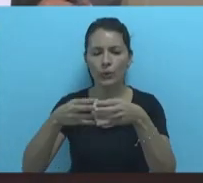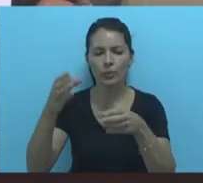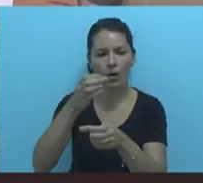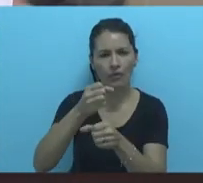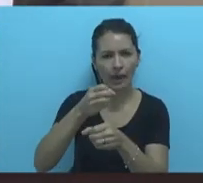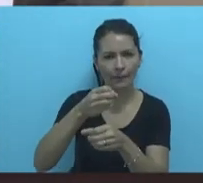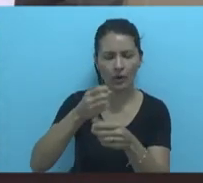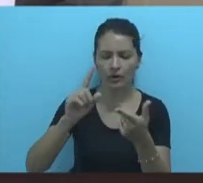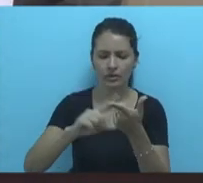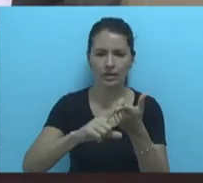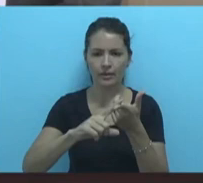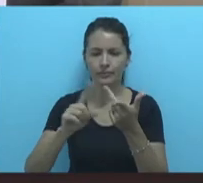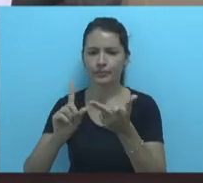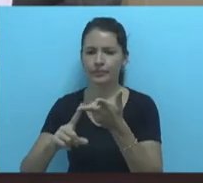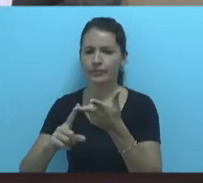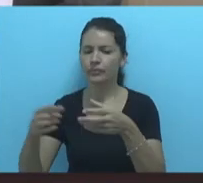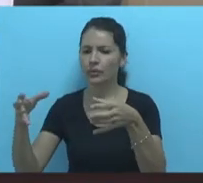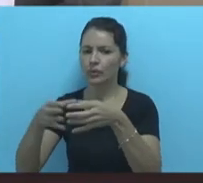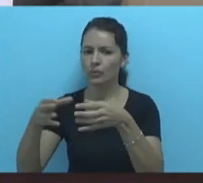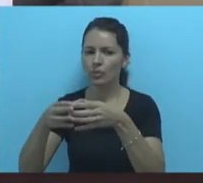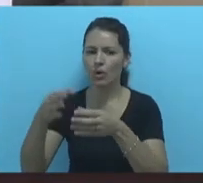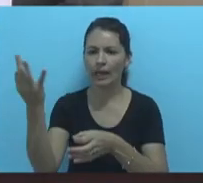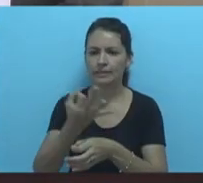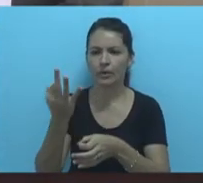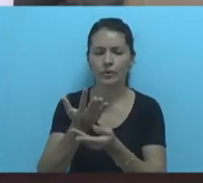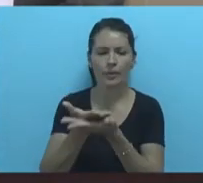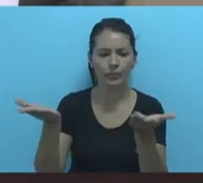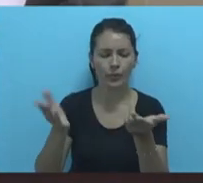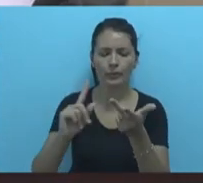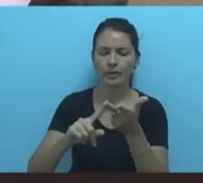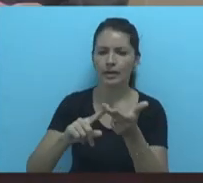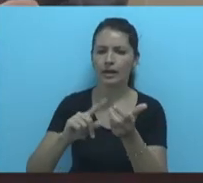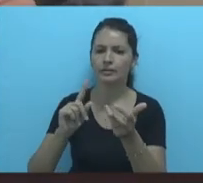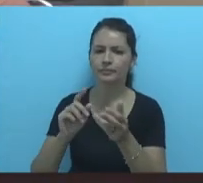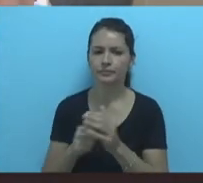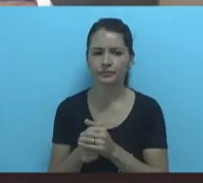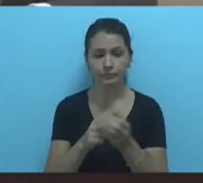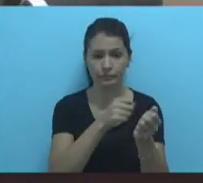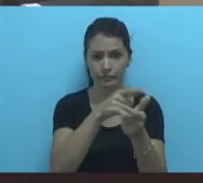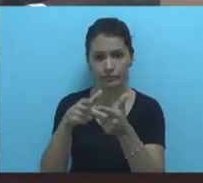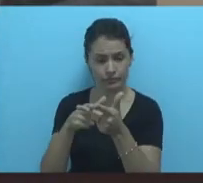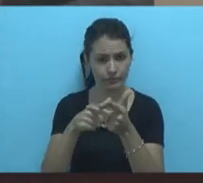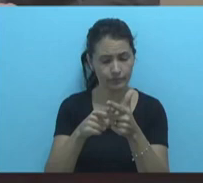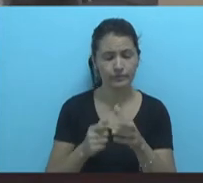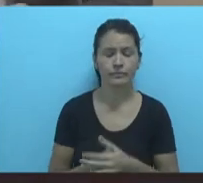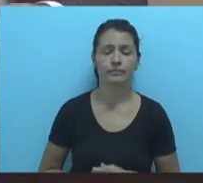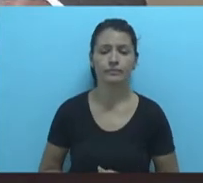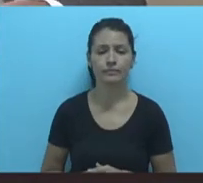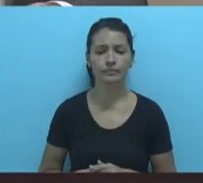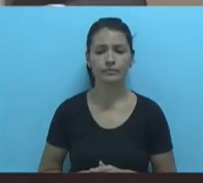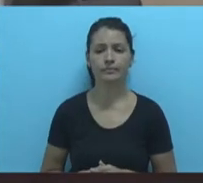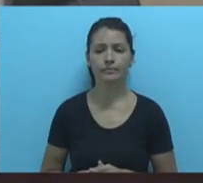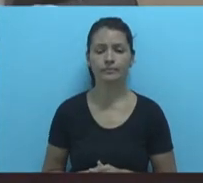diputada Jimena Sen; Comisión de Seguridad Pública, en reemplazo del exdiputado Chumpitaz.